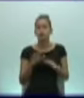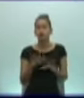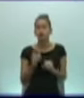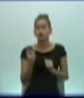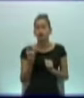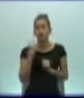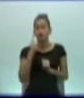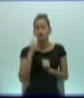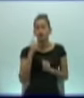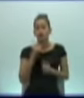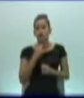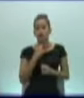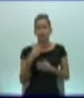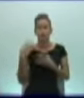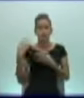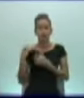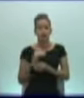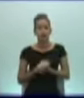Observemos.